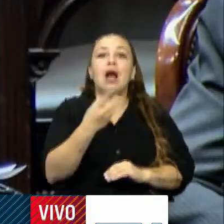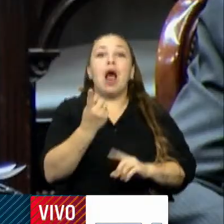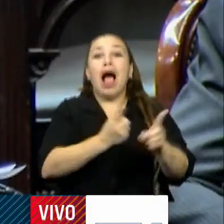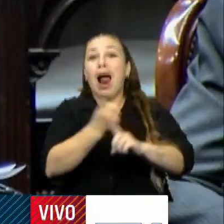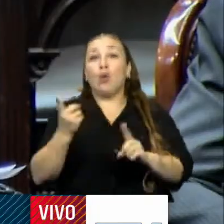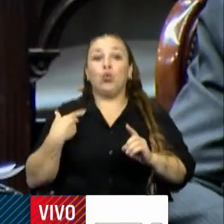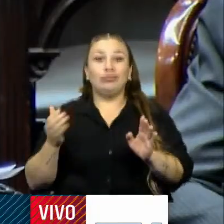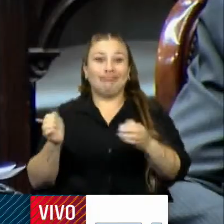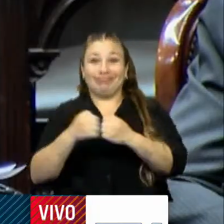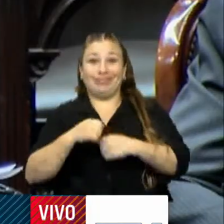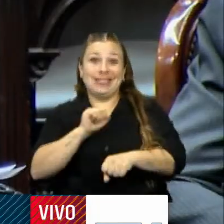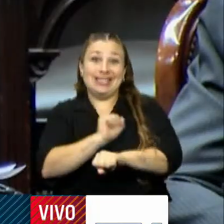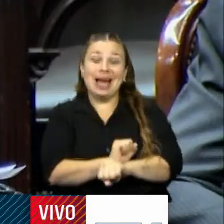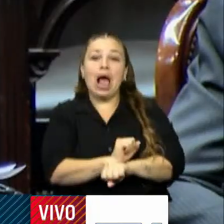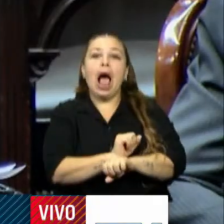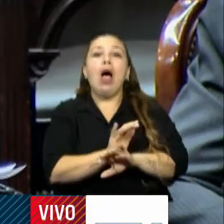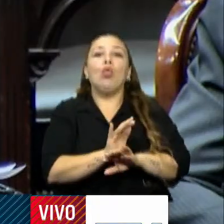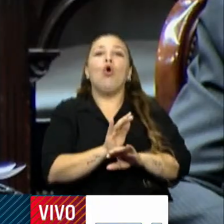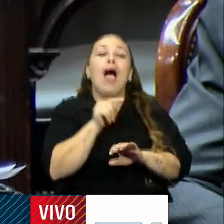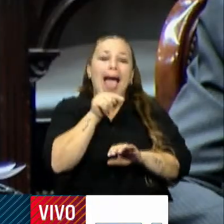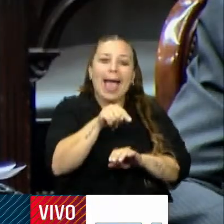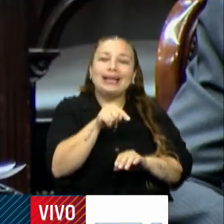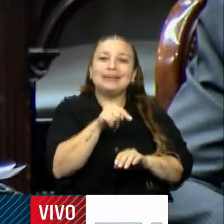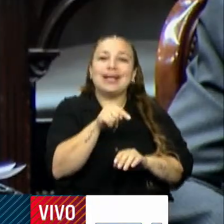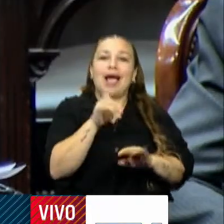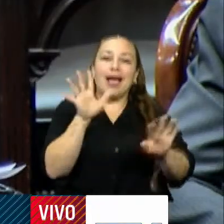decisiones erróneas en la política.